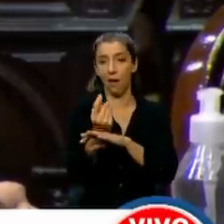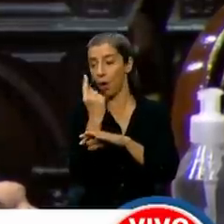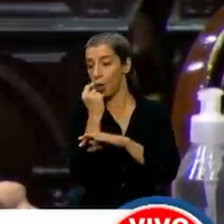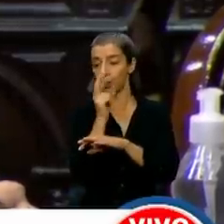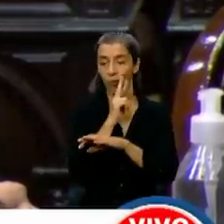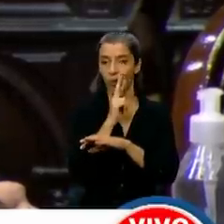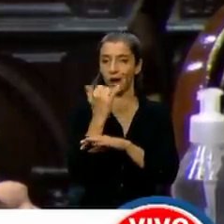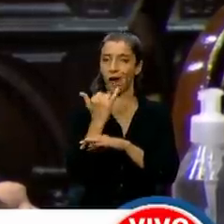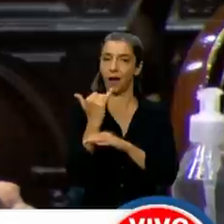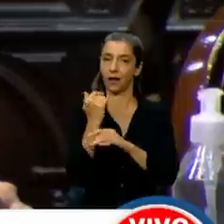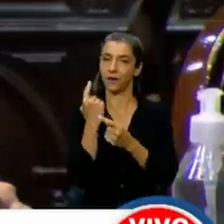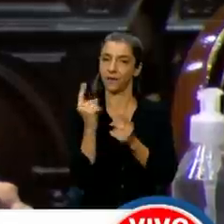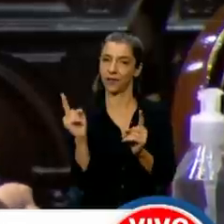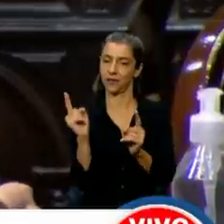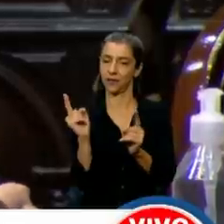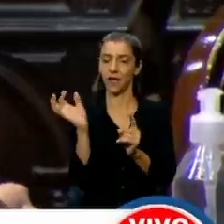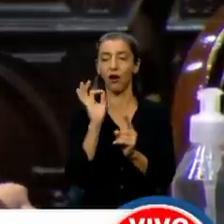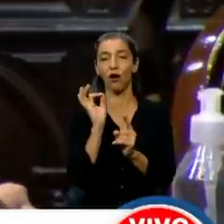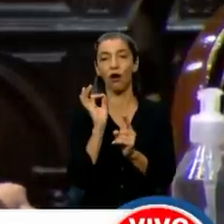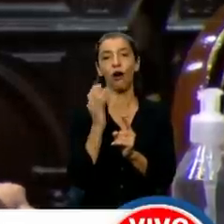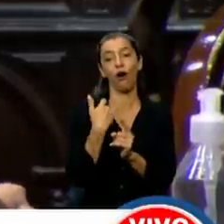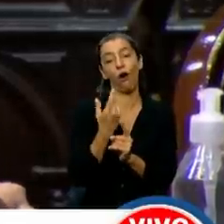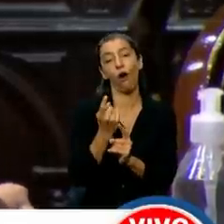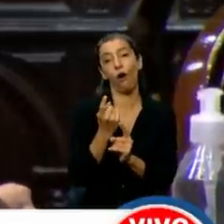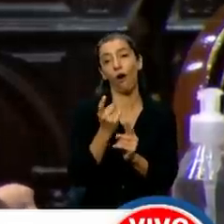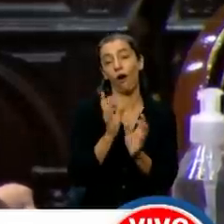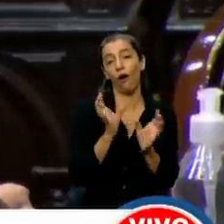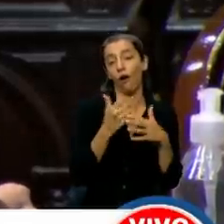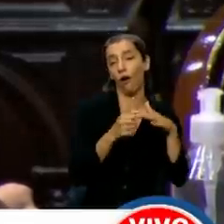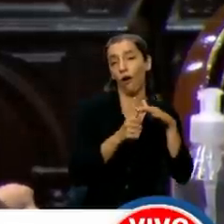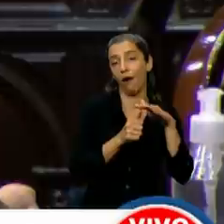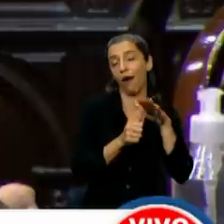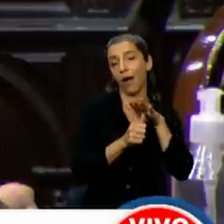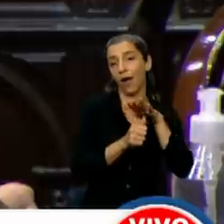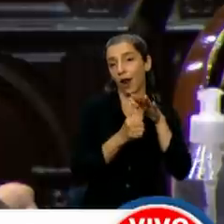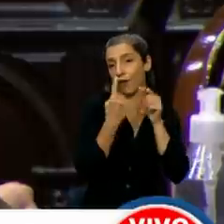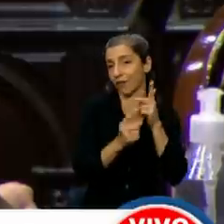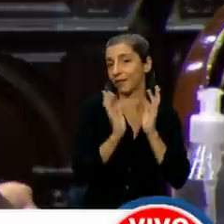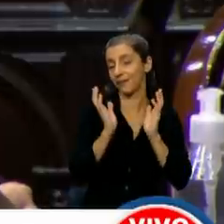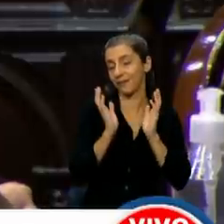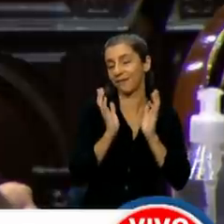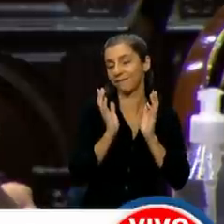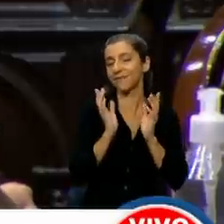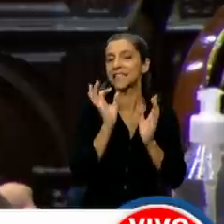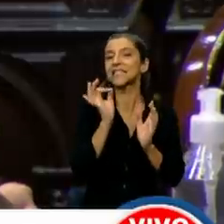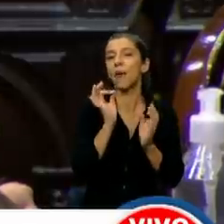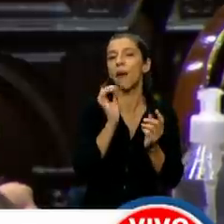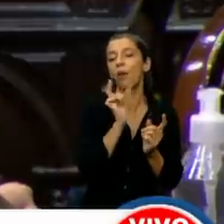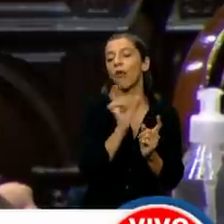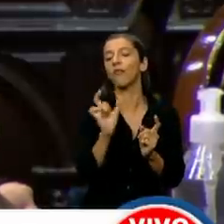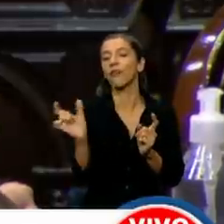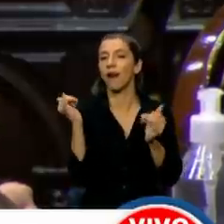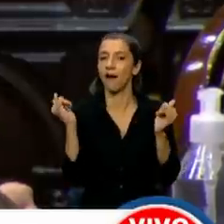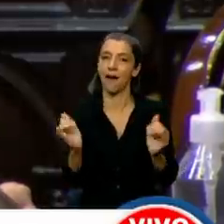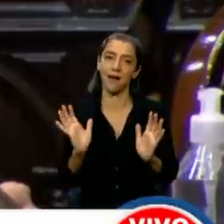que ser mujer o que ser una persona que integra el colectivo de la gente víctimas porque porque tenemos mayores dificultades para